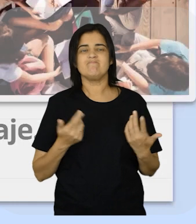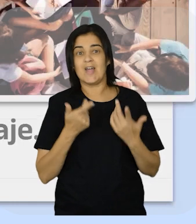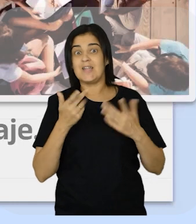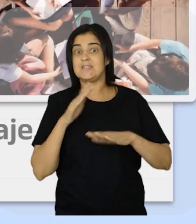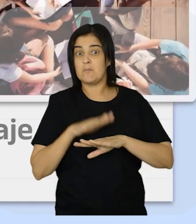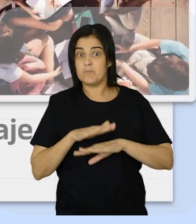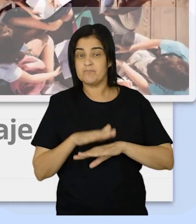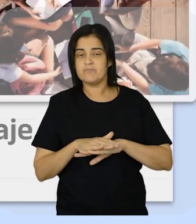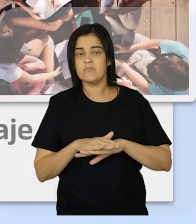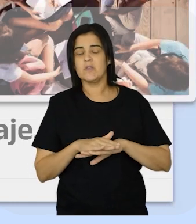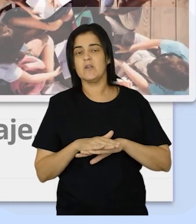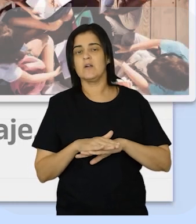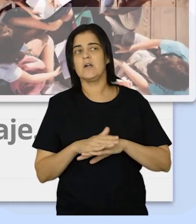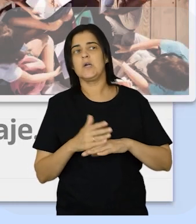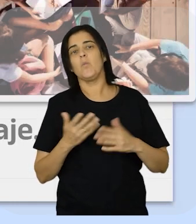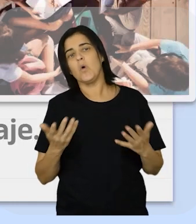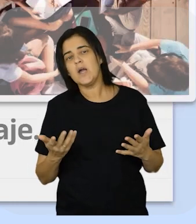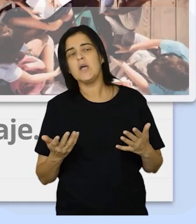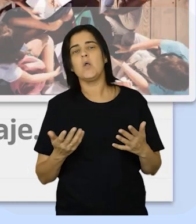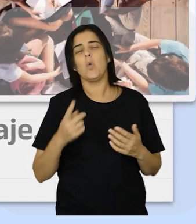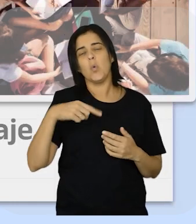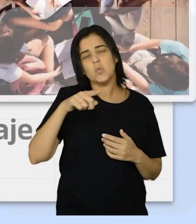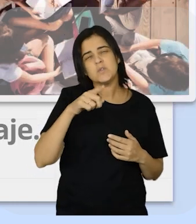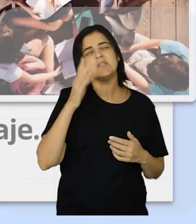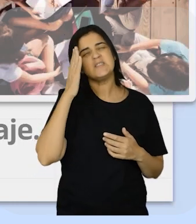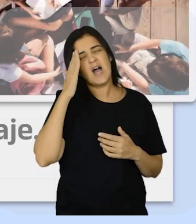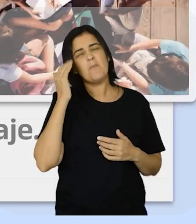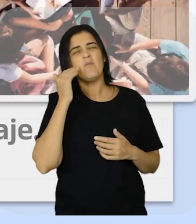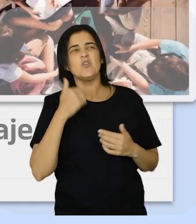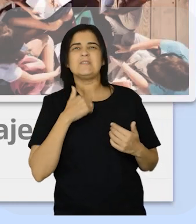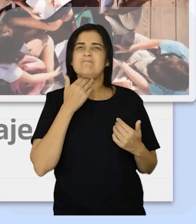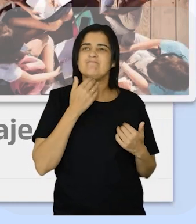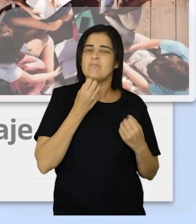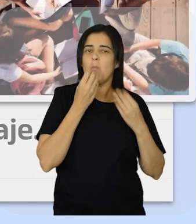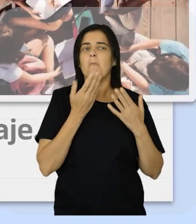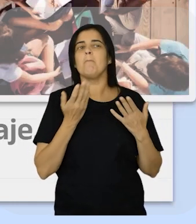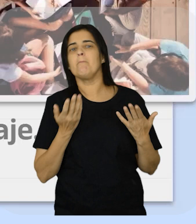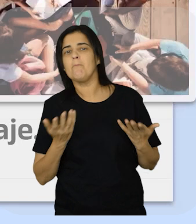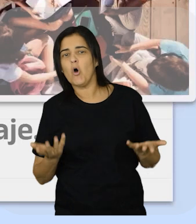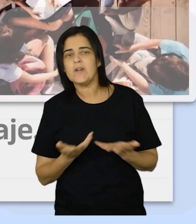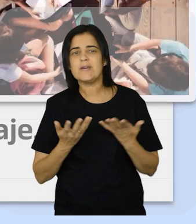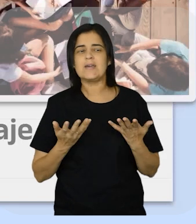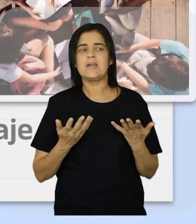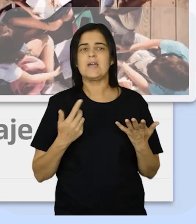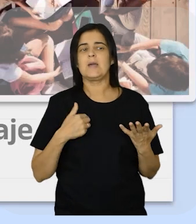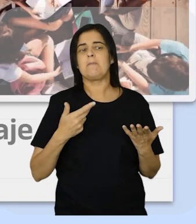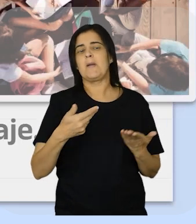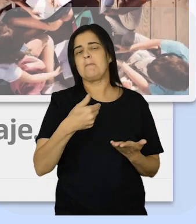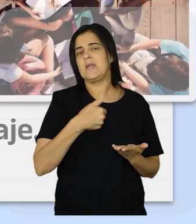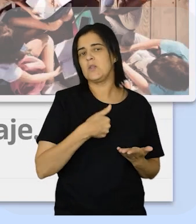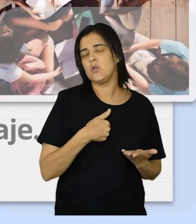caso, yo lo que digo es, bueno, usted sabe, profesor, que no sé cómo me va a ir porque Diego me